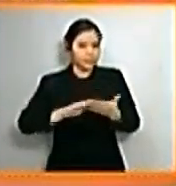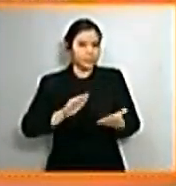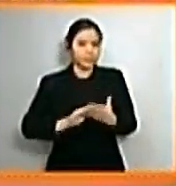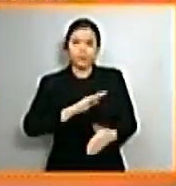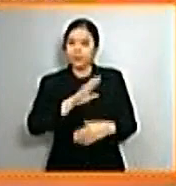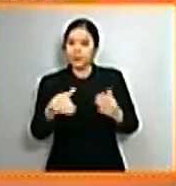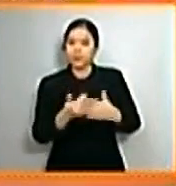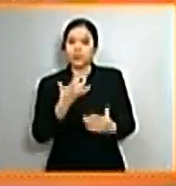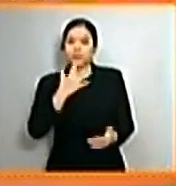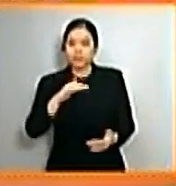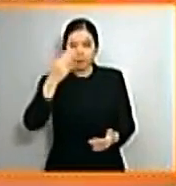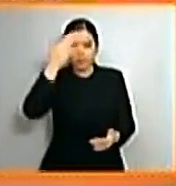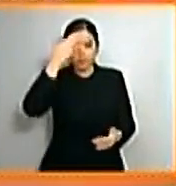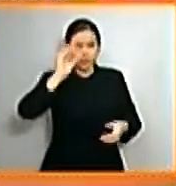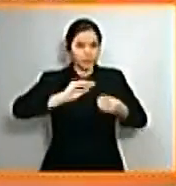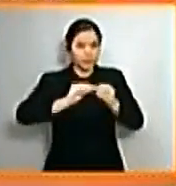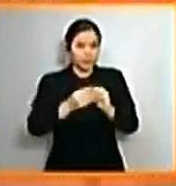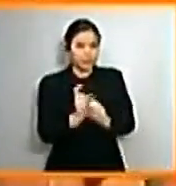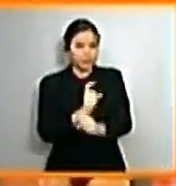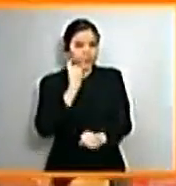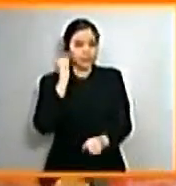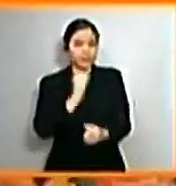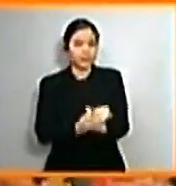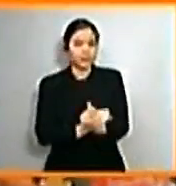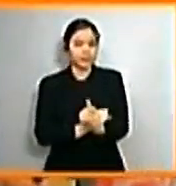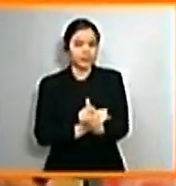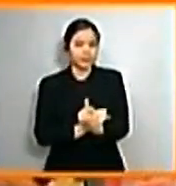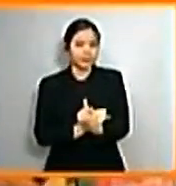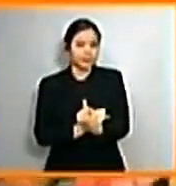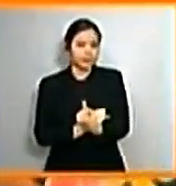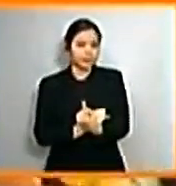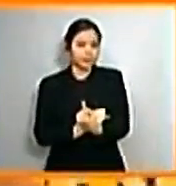deseo muchísima suerte porque vamos a conocer el primer dígito.